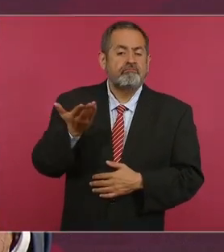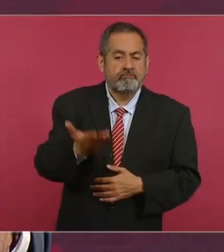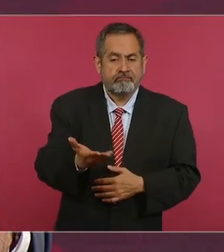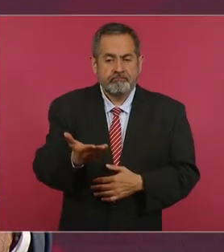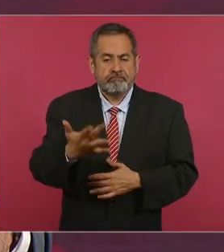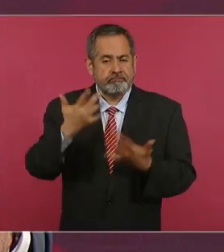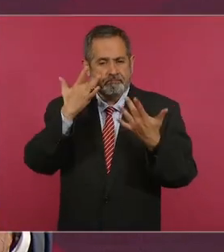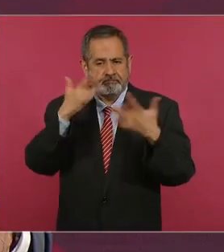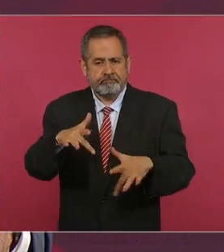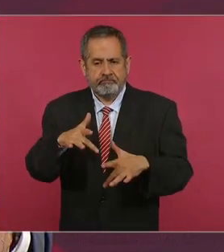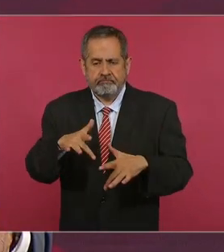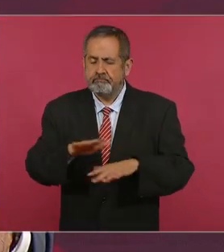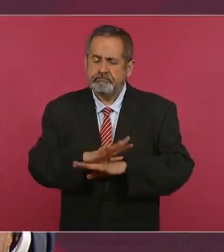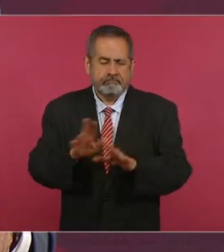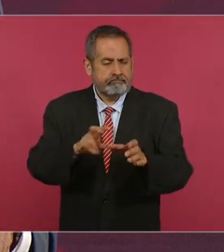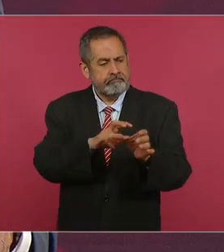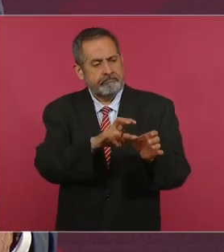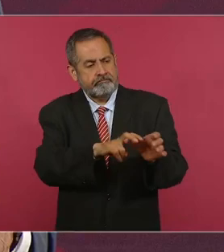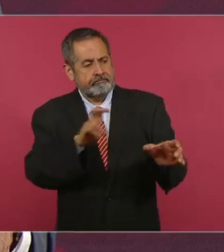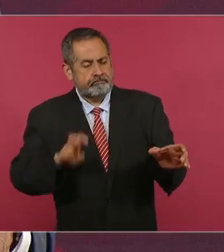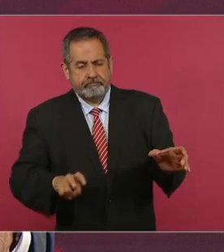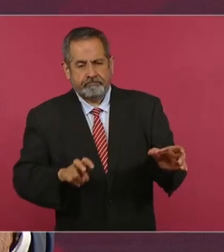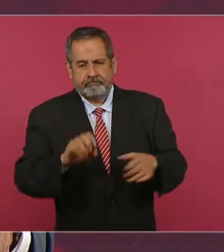su renuncia y